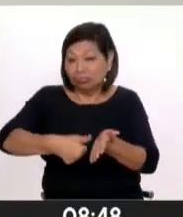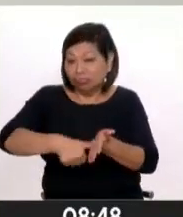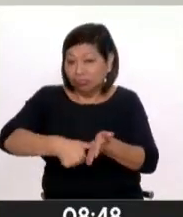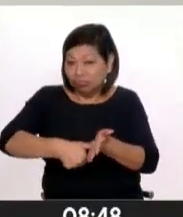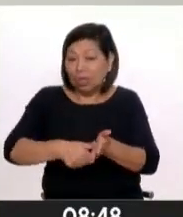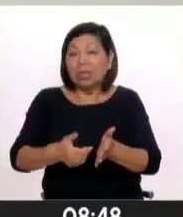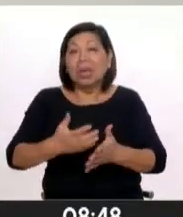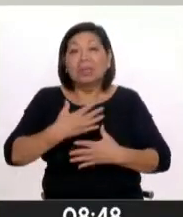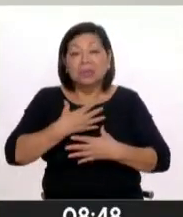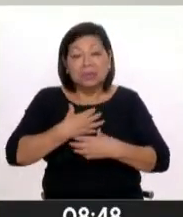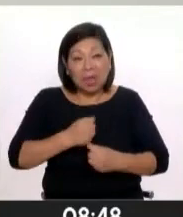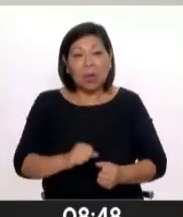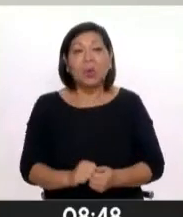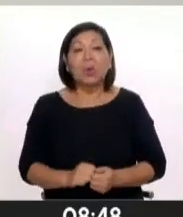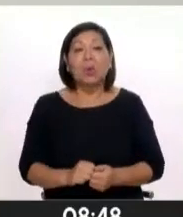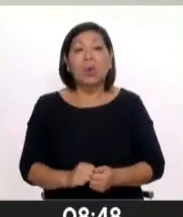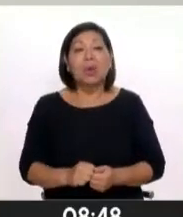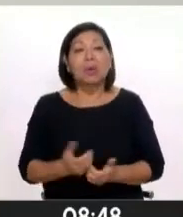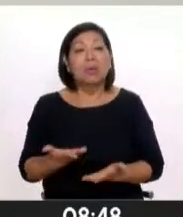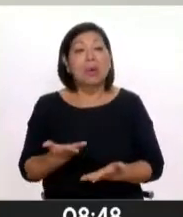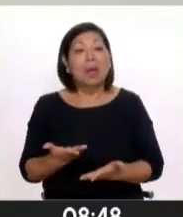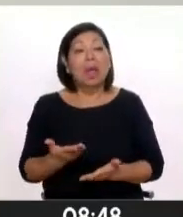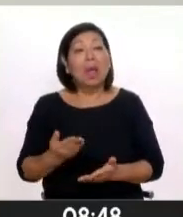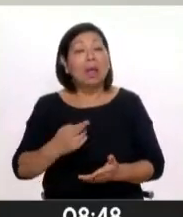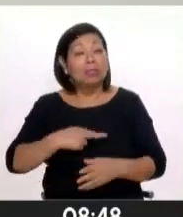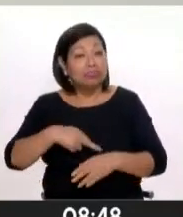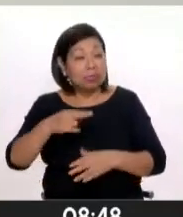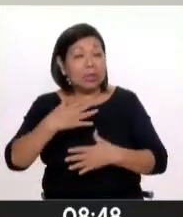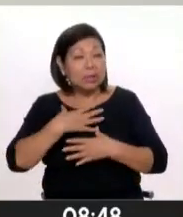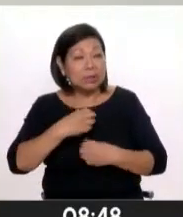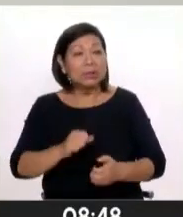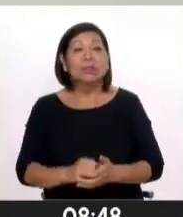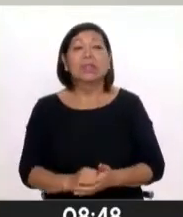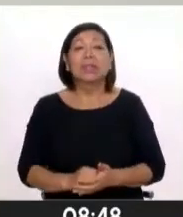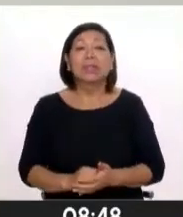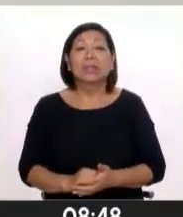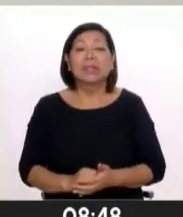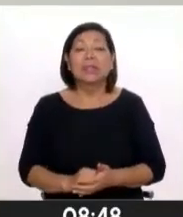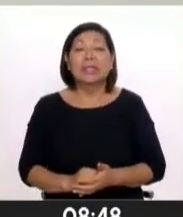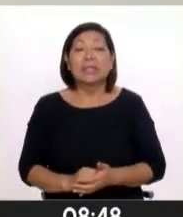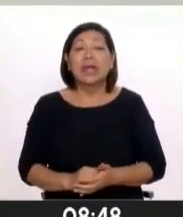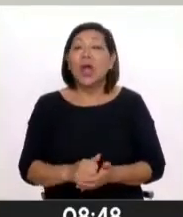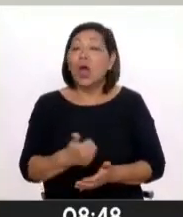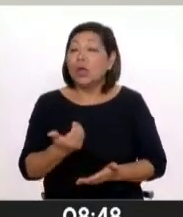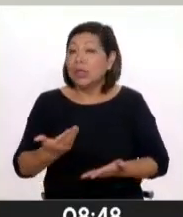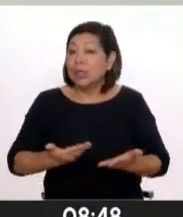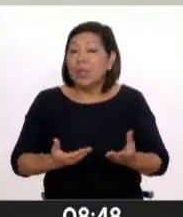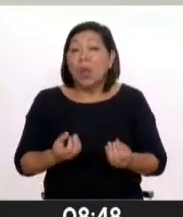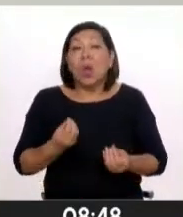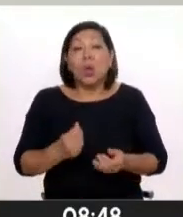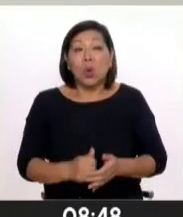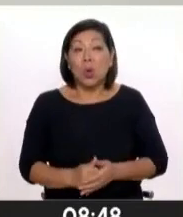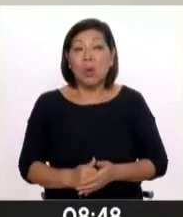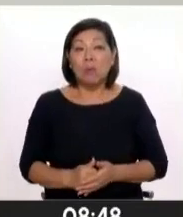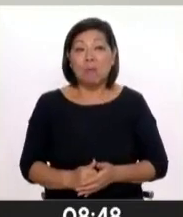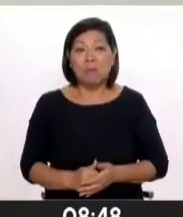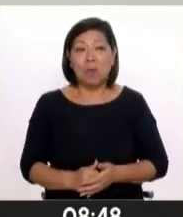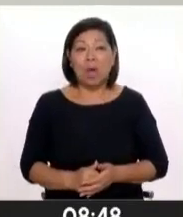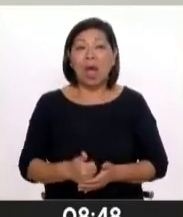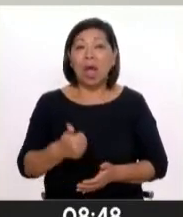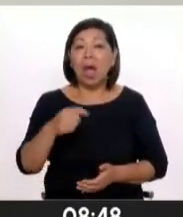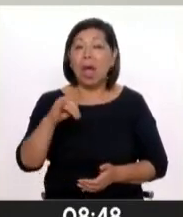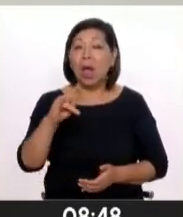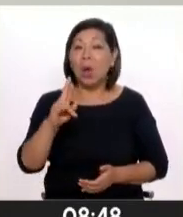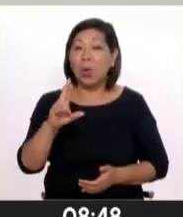Integral de Salud, a los servicios de la Gerencia Regional de Salud, a otros servicios como el programa Aurora,